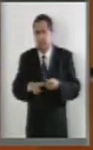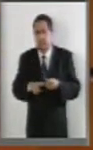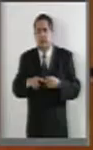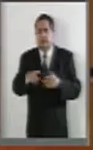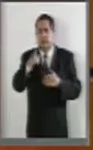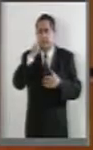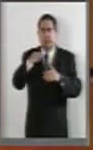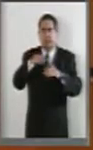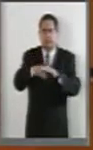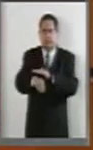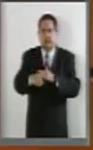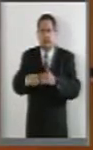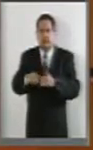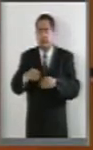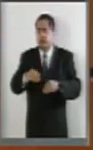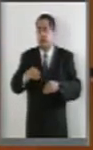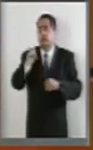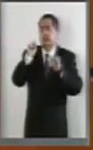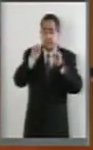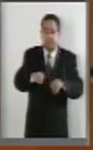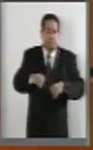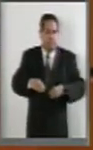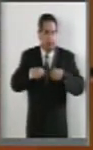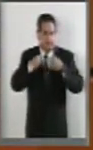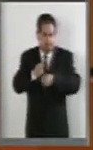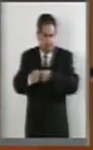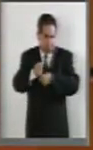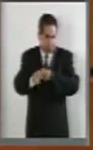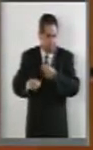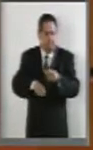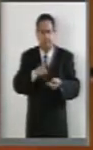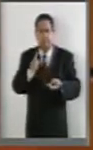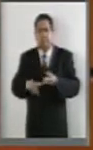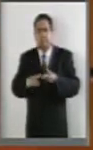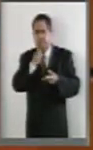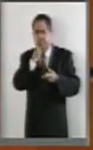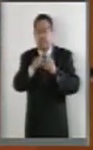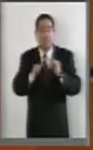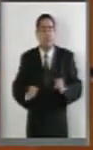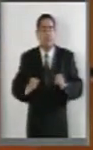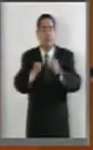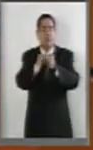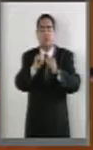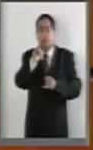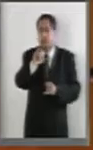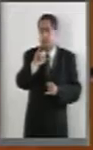acceso a las mujeres a una vida digna, así también como el Instituto Nacional de las